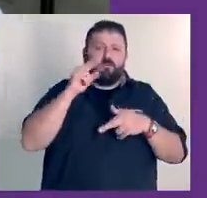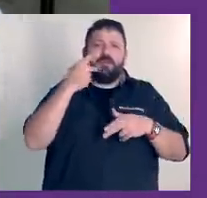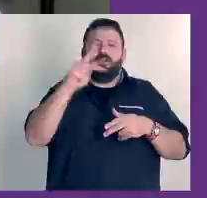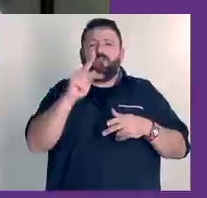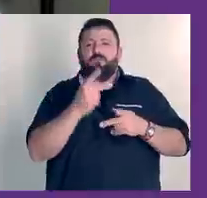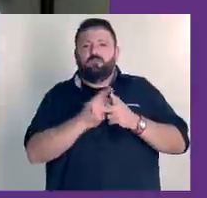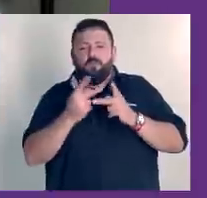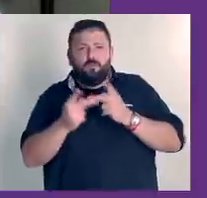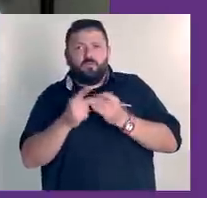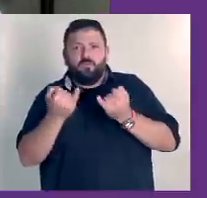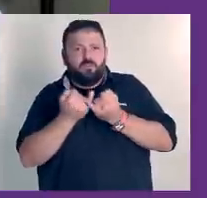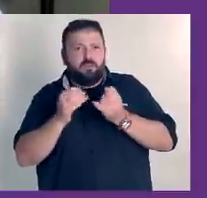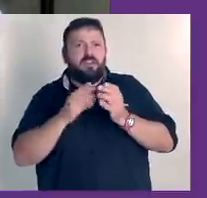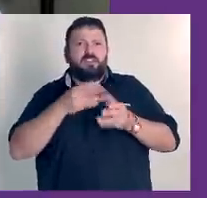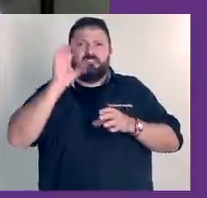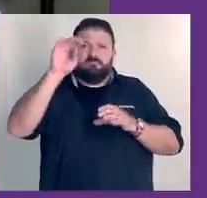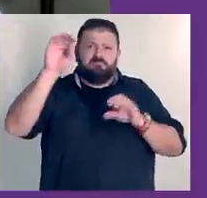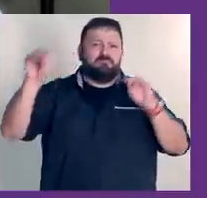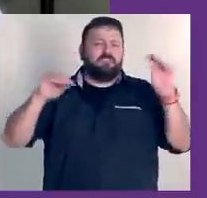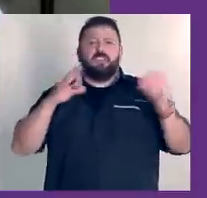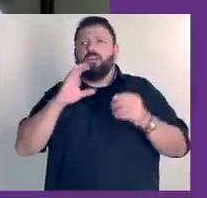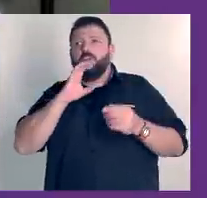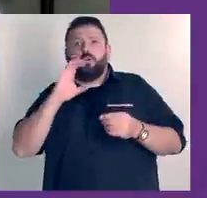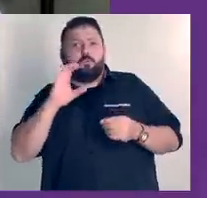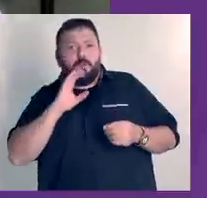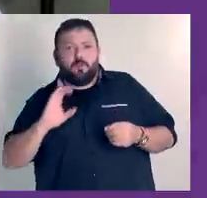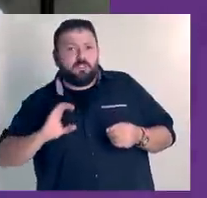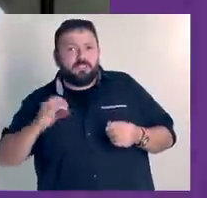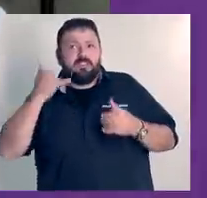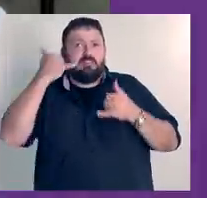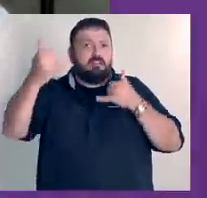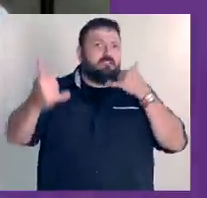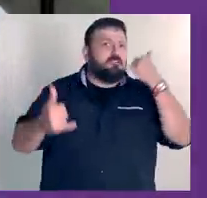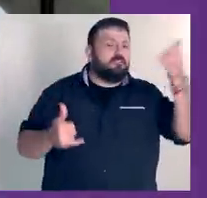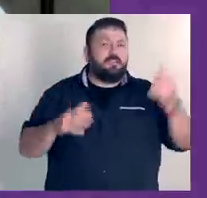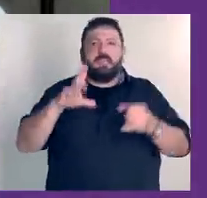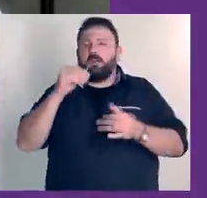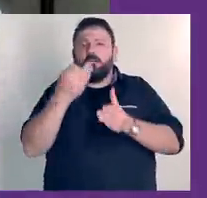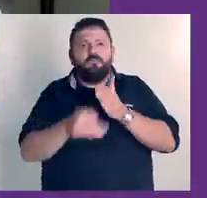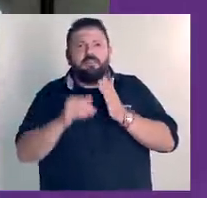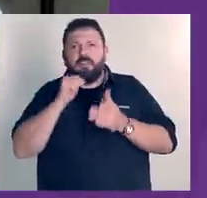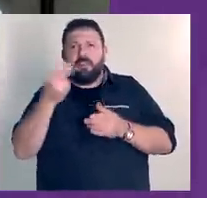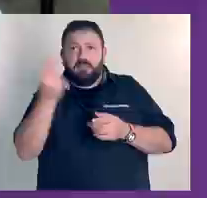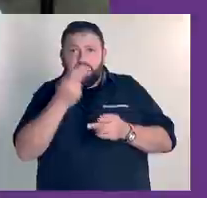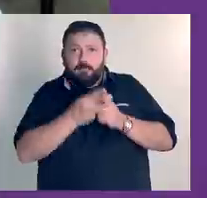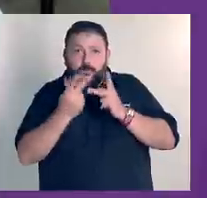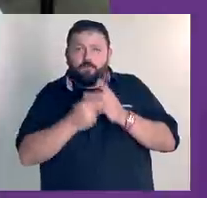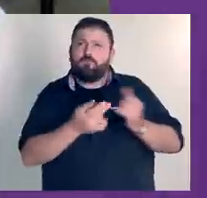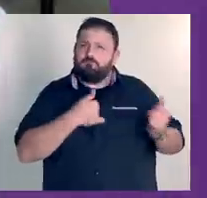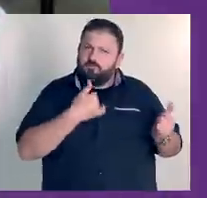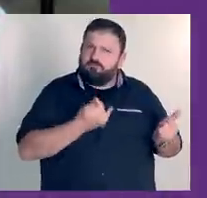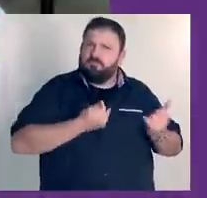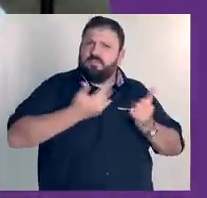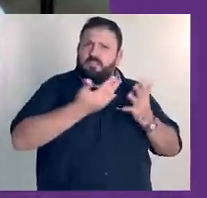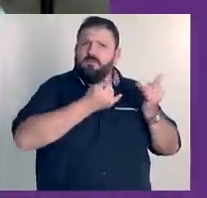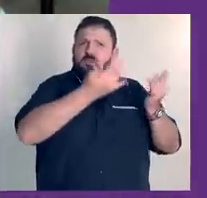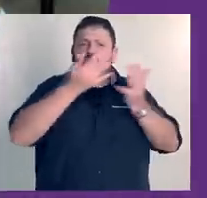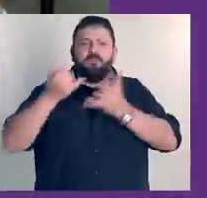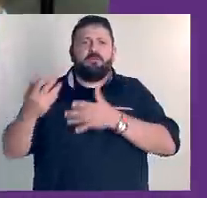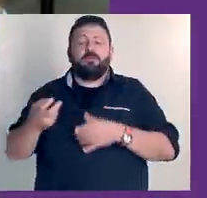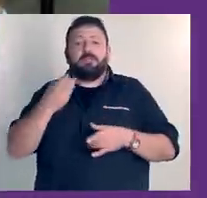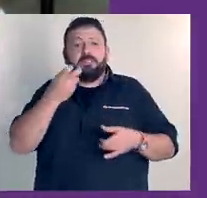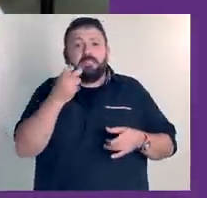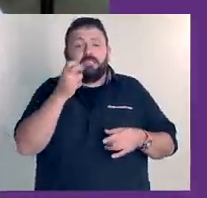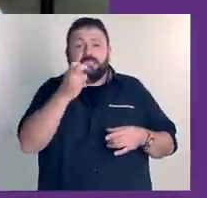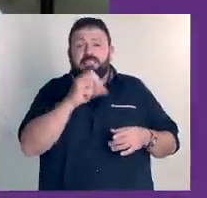que entregar, pero que a tu casa no falte el pan, que no les corten la luz, que no les falte nada. Entonces, esa es la siguiente condición. Y el